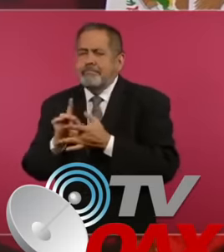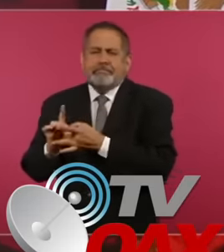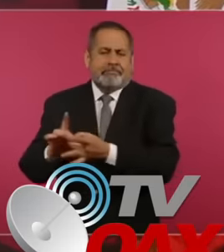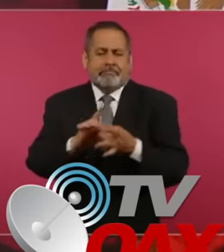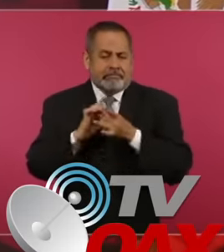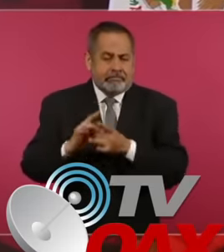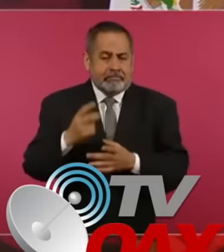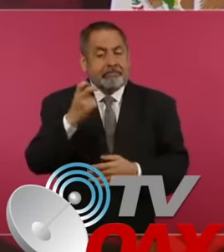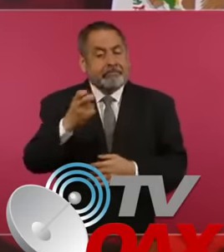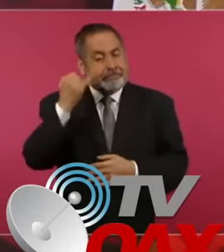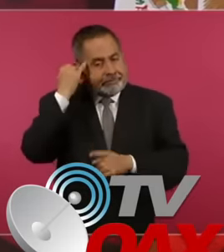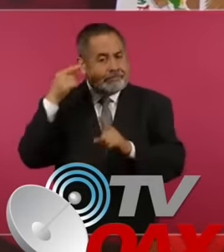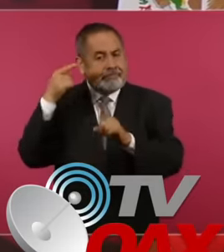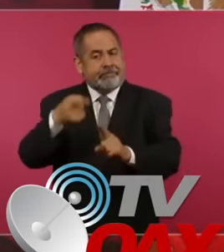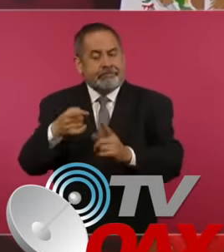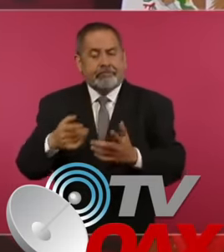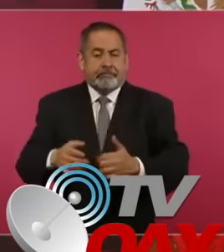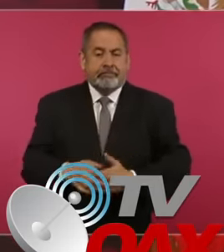Y eso